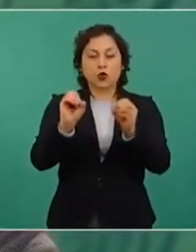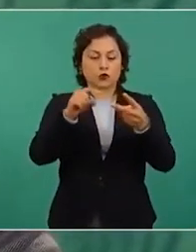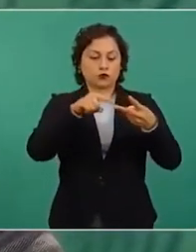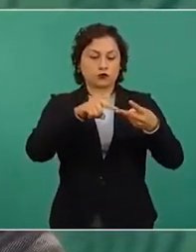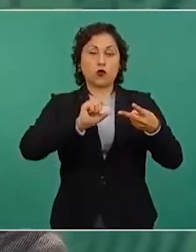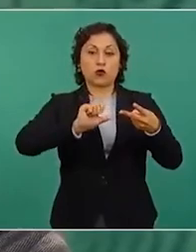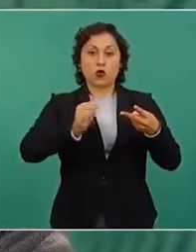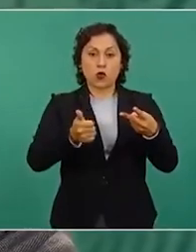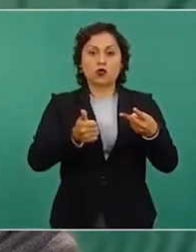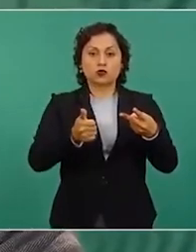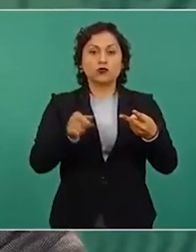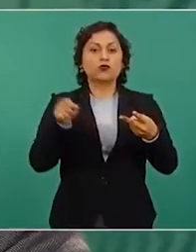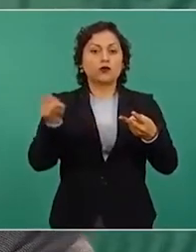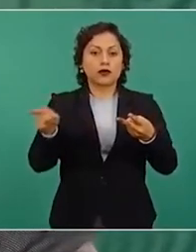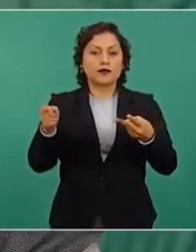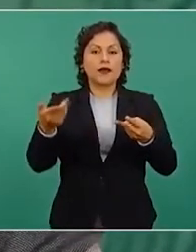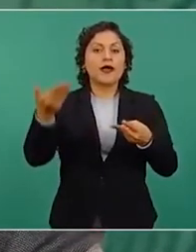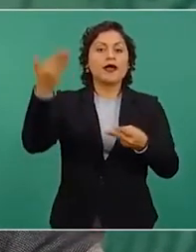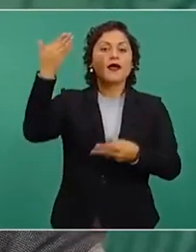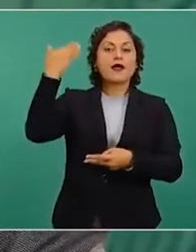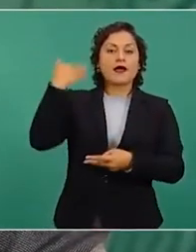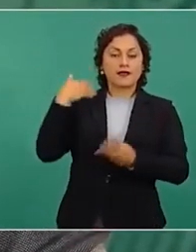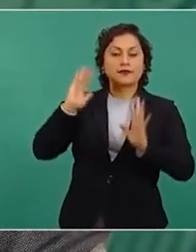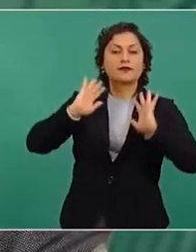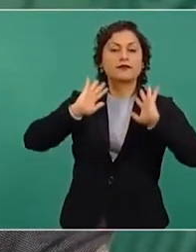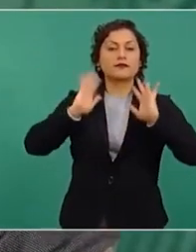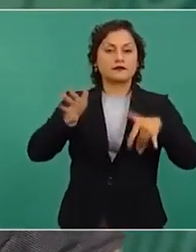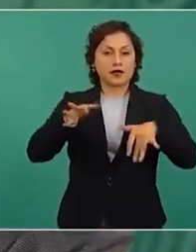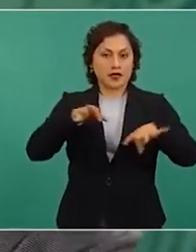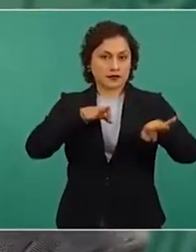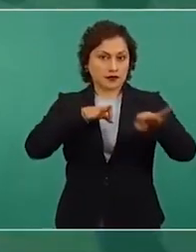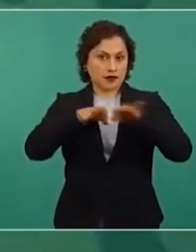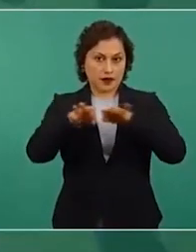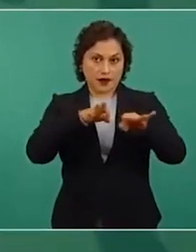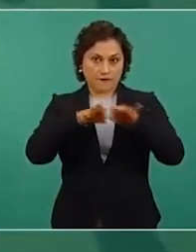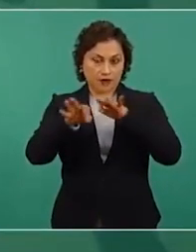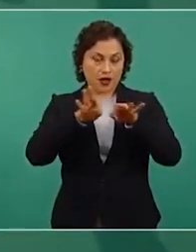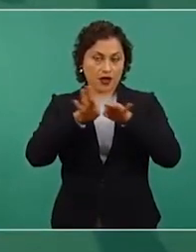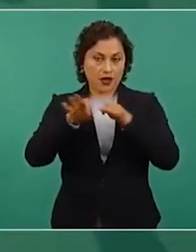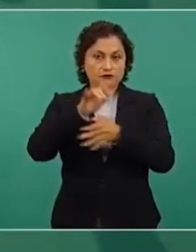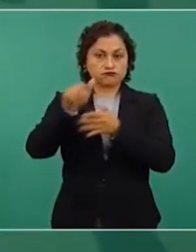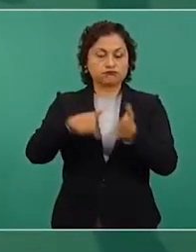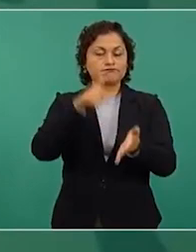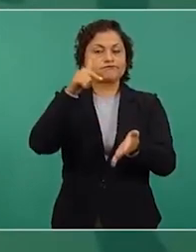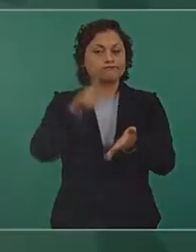en el gobierno vinculado